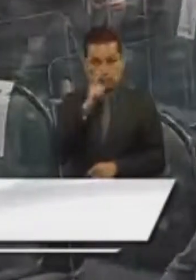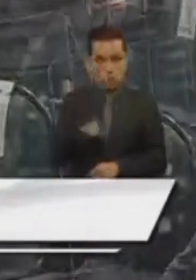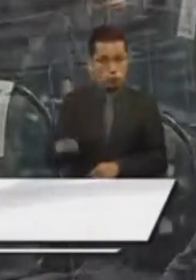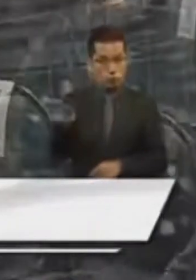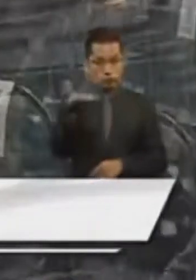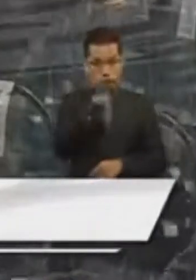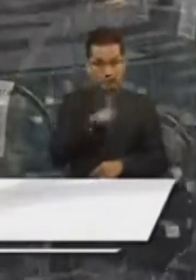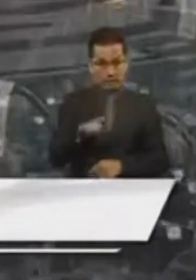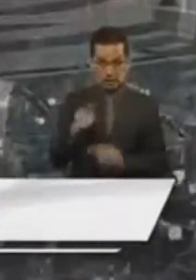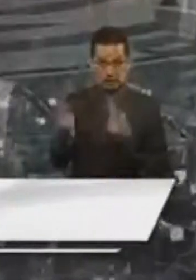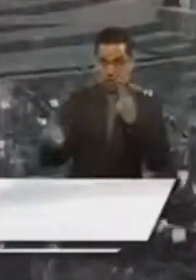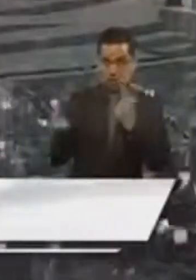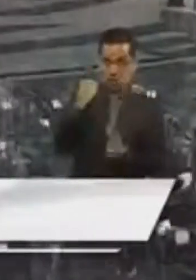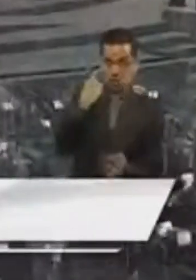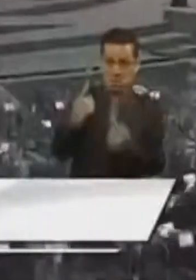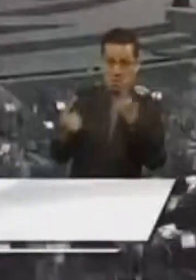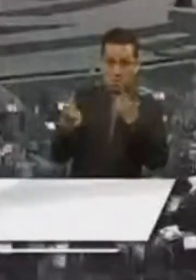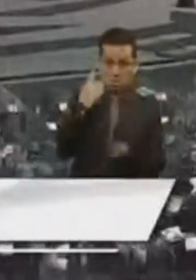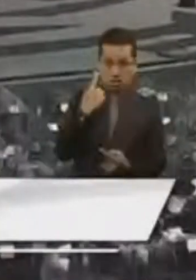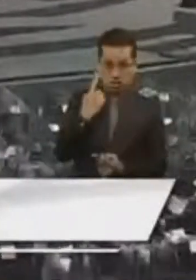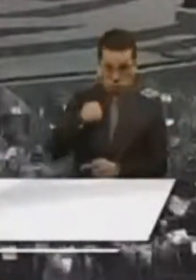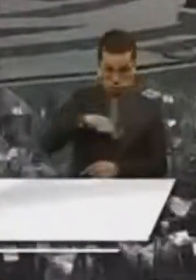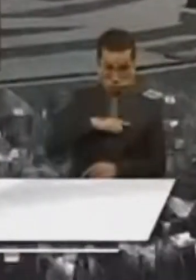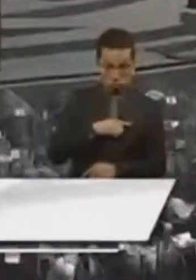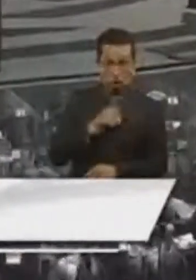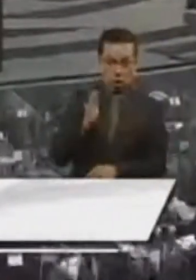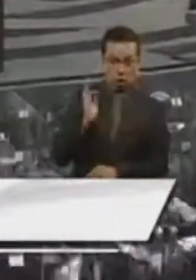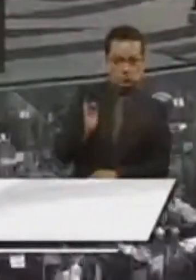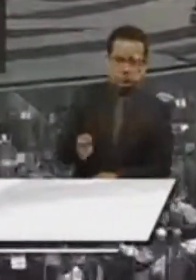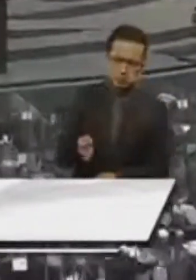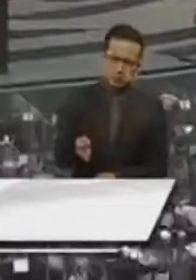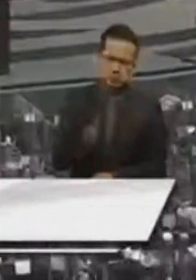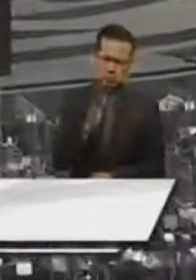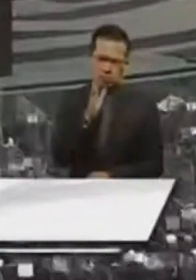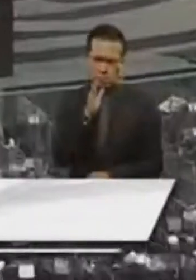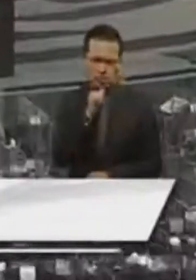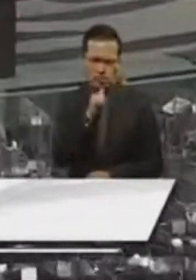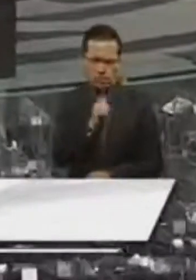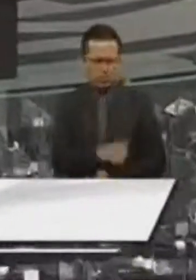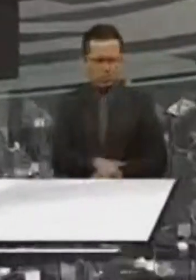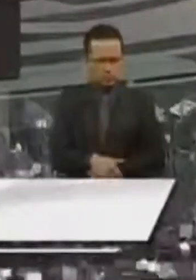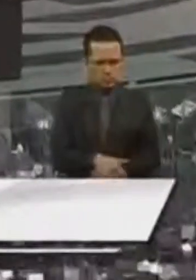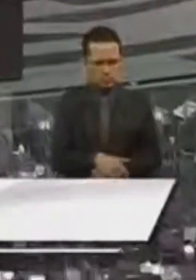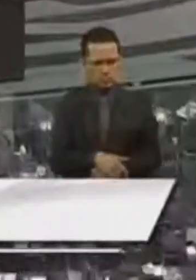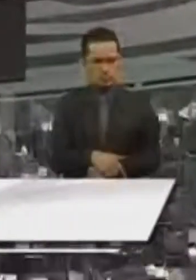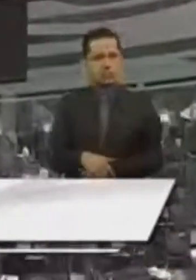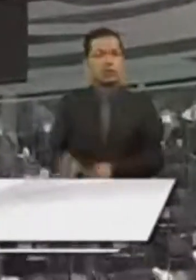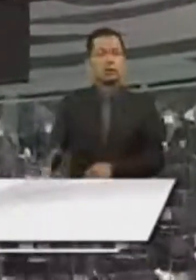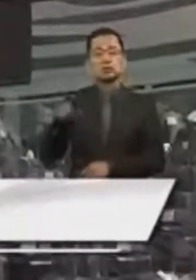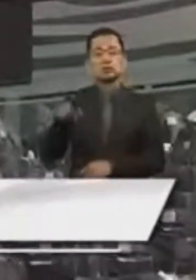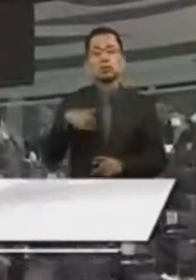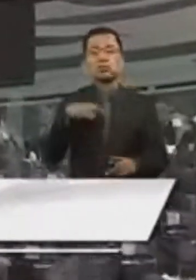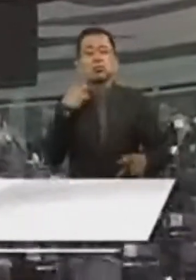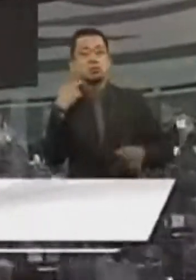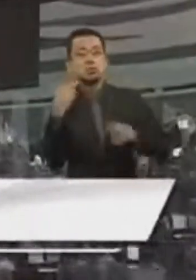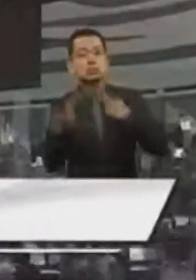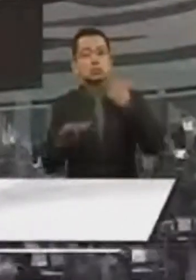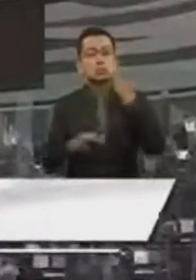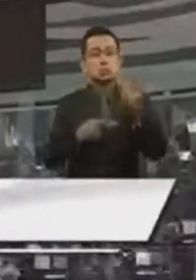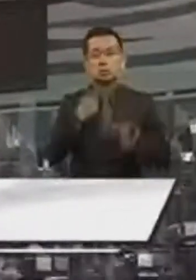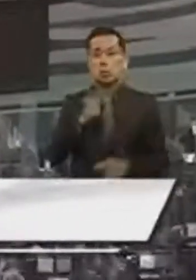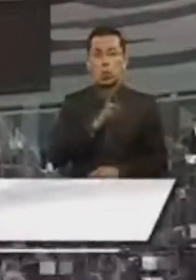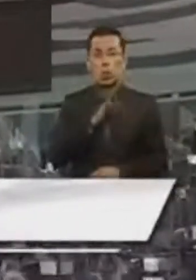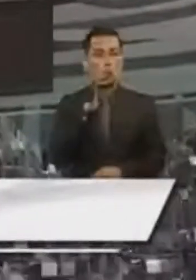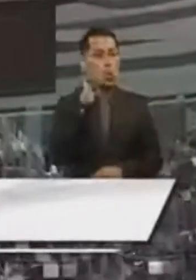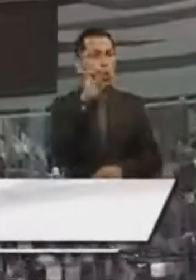insultos, sus descalificaciones. No podemos admitir sus discursos de